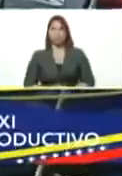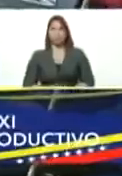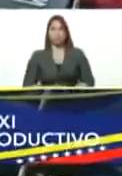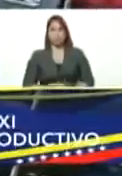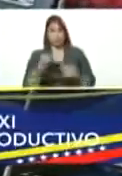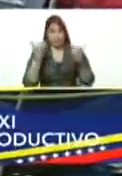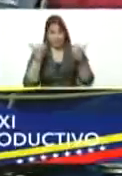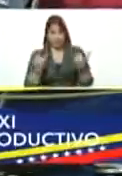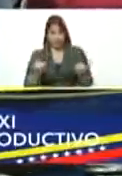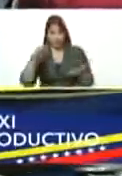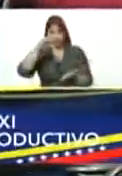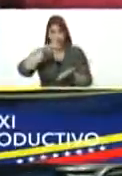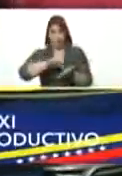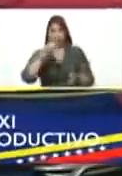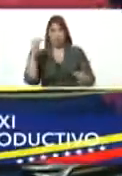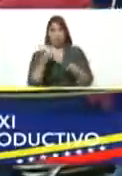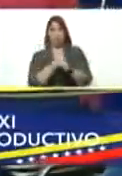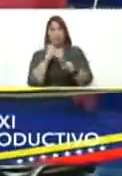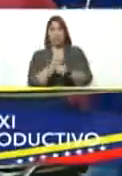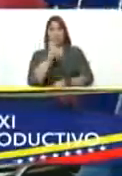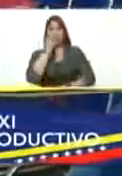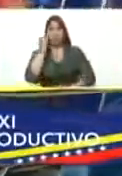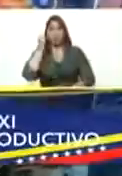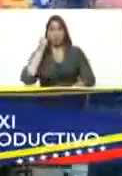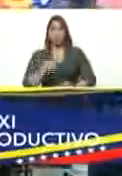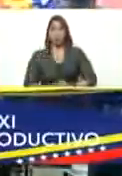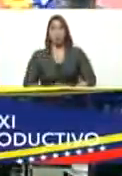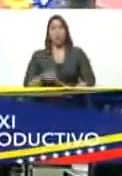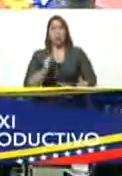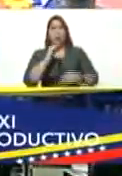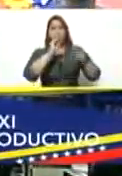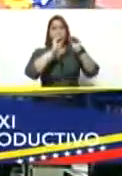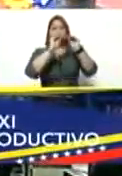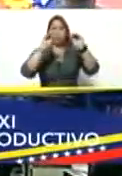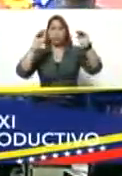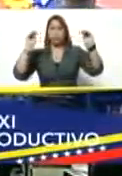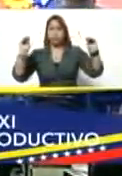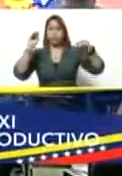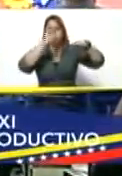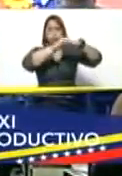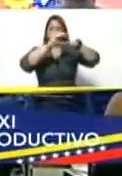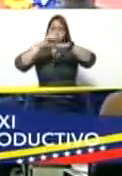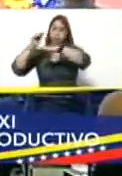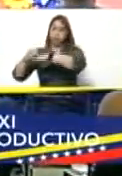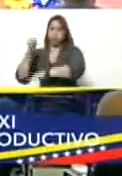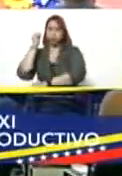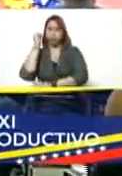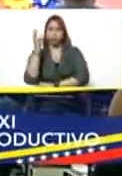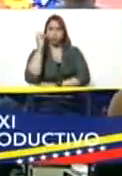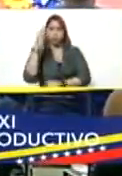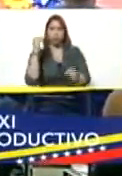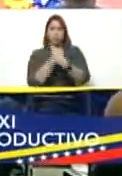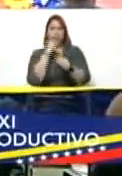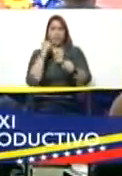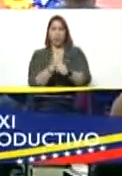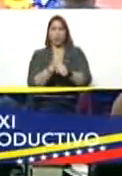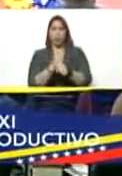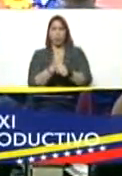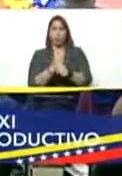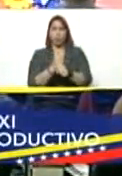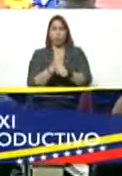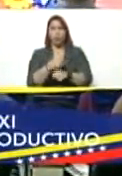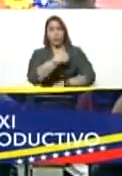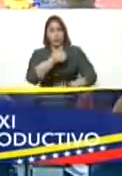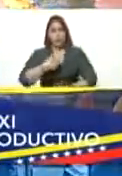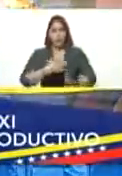Ahora que la Central de Trabajadores está convocando a un congreso de la clase obrera, yo quisiera que Will